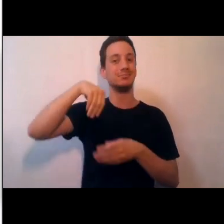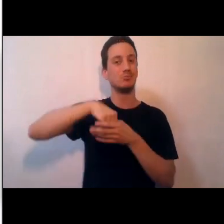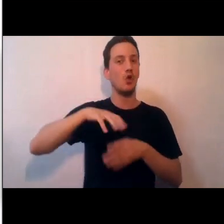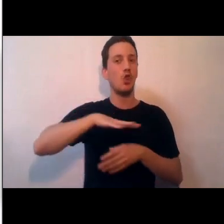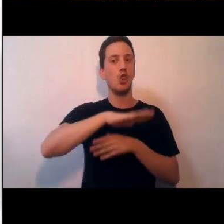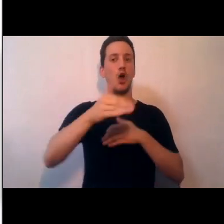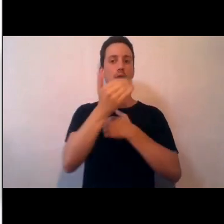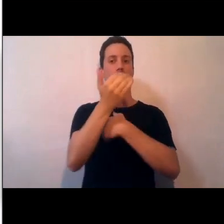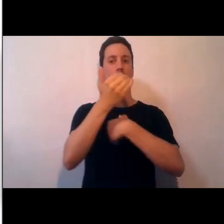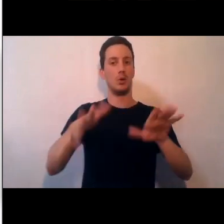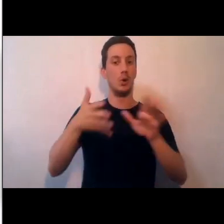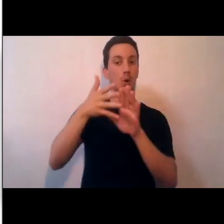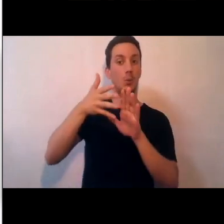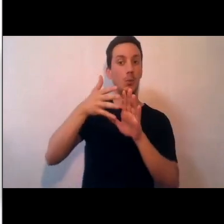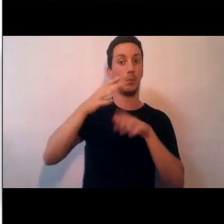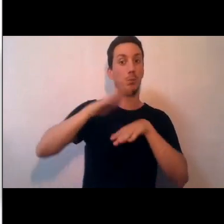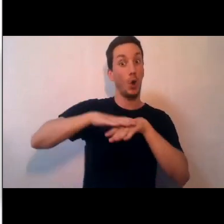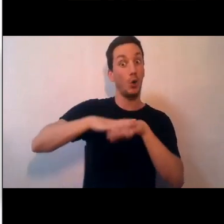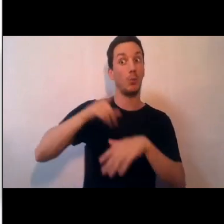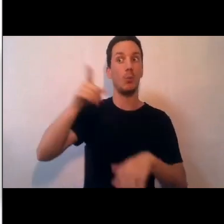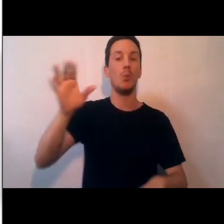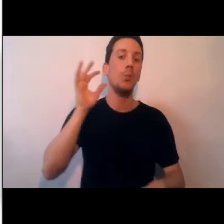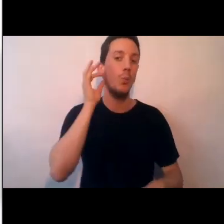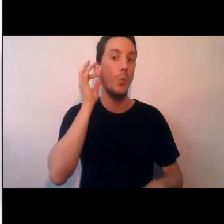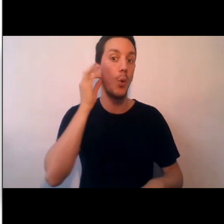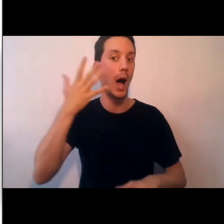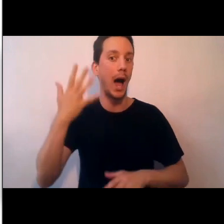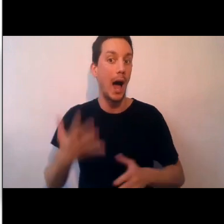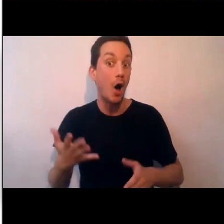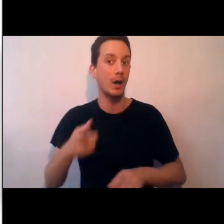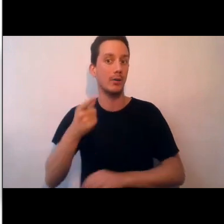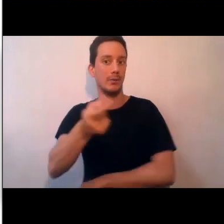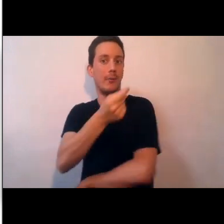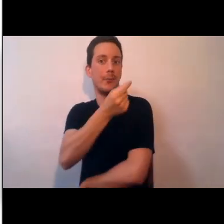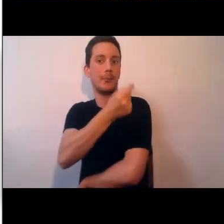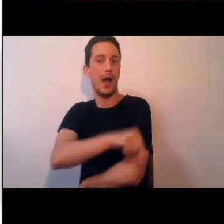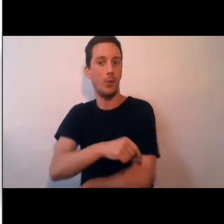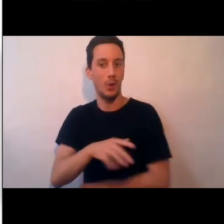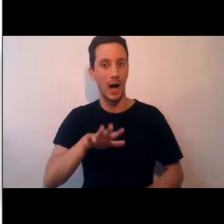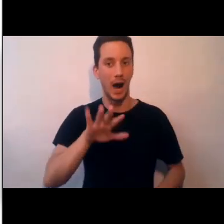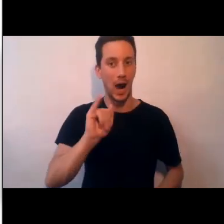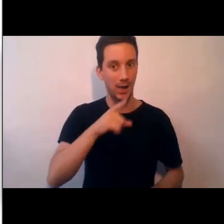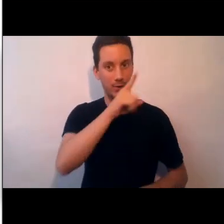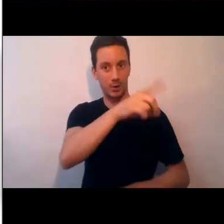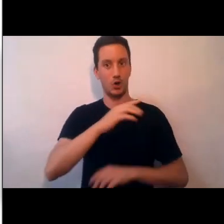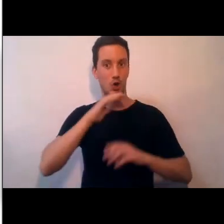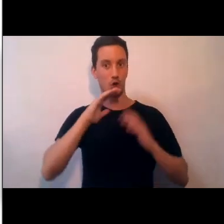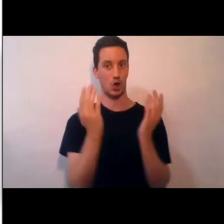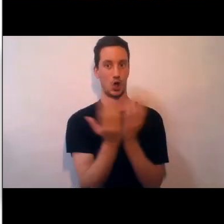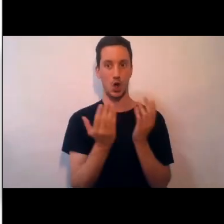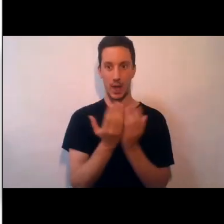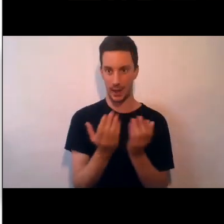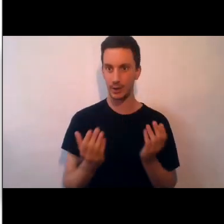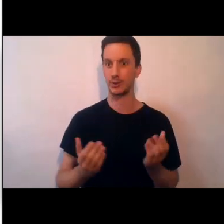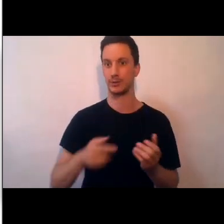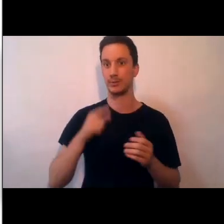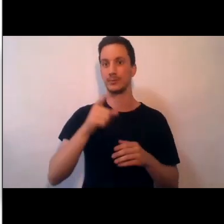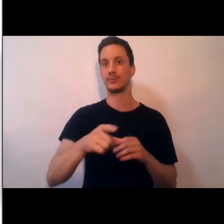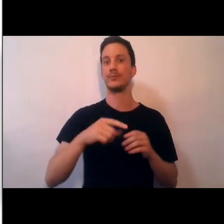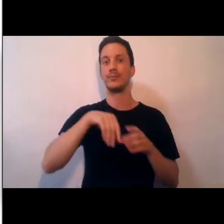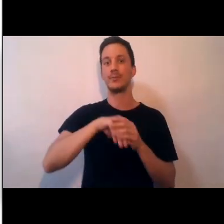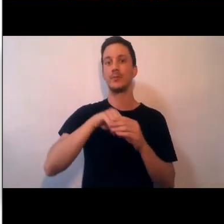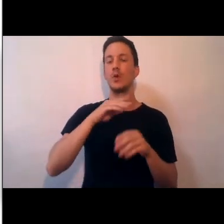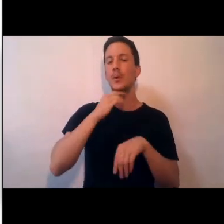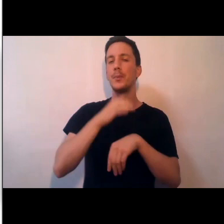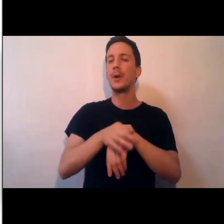niñas les ponen las vacunas ahora en el colegio, y otros que causan pues las verrugas de las plantas de los pies, de los dedos, las verrugas